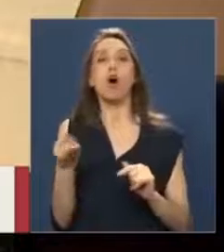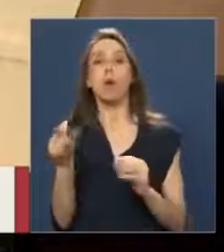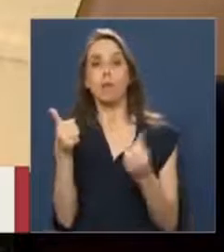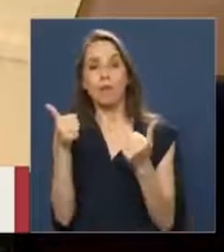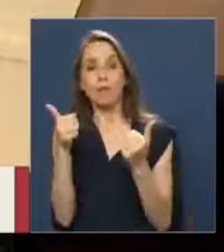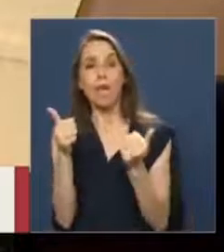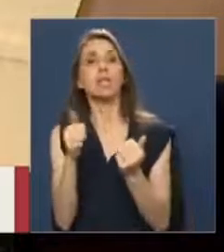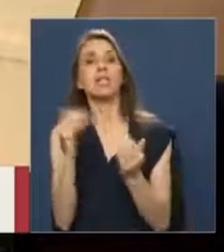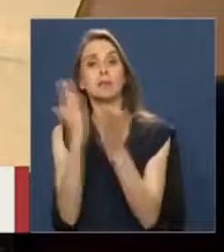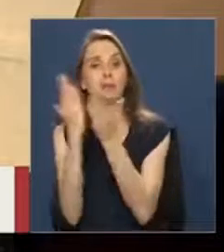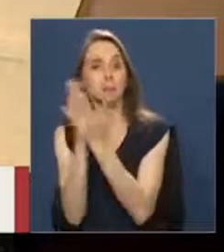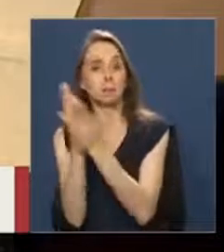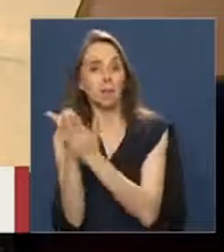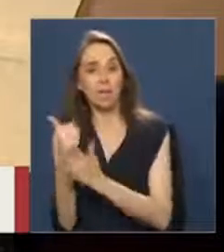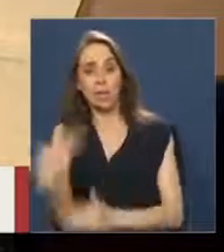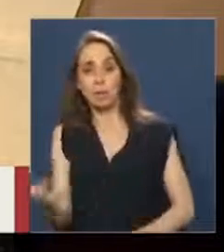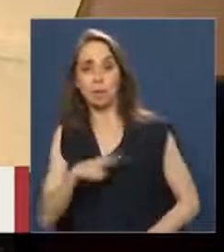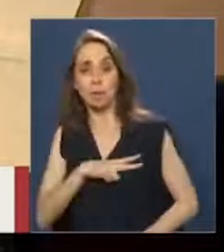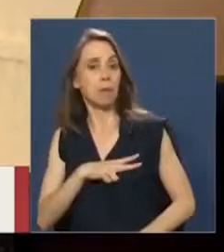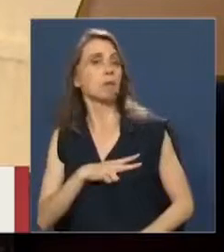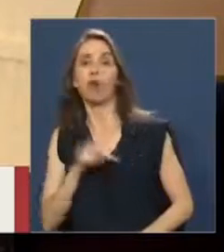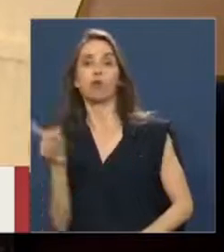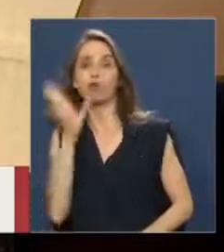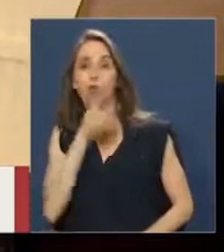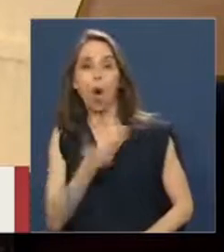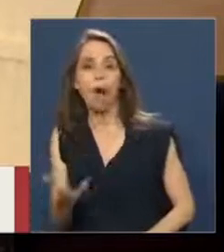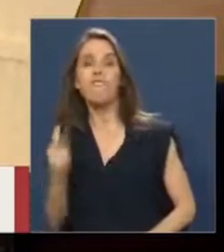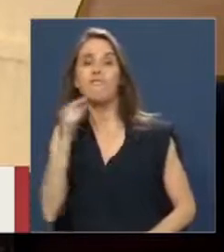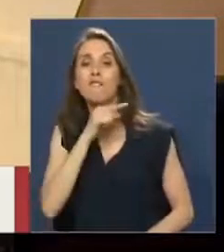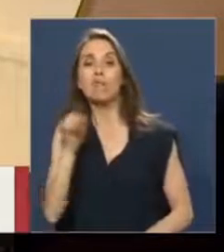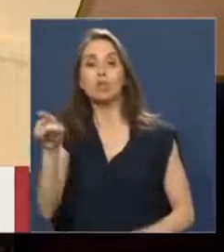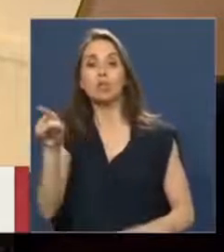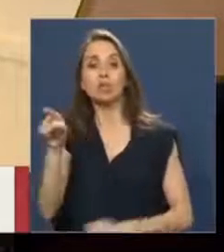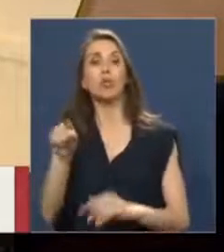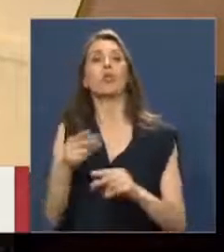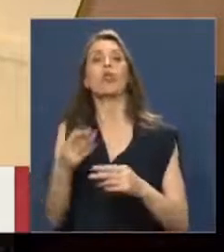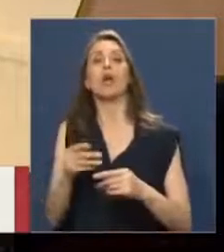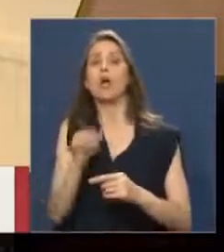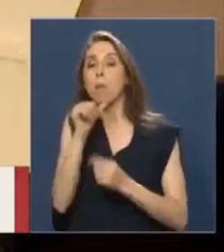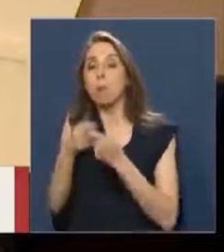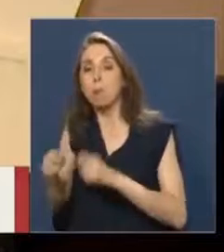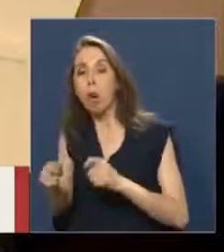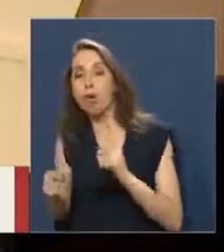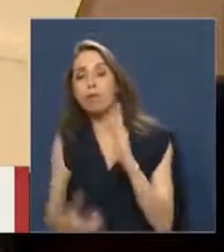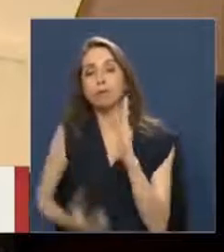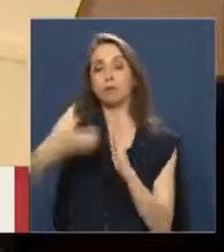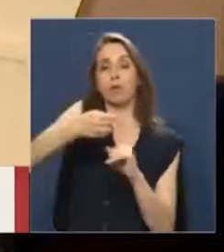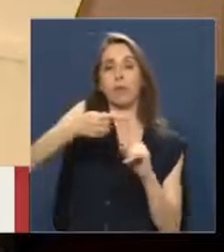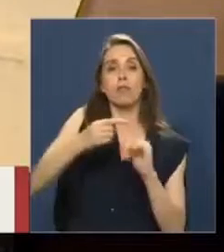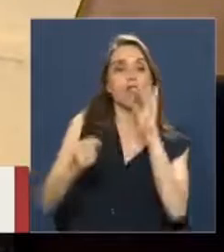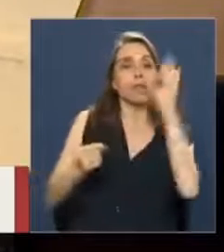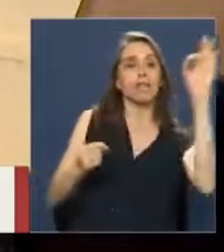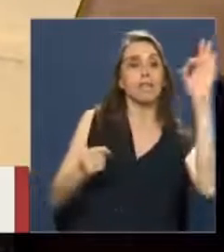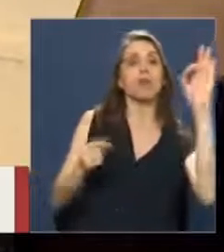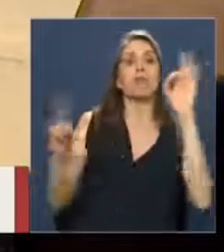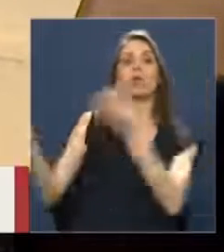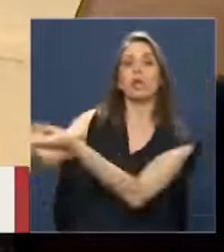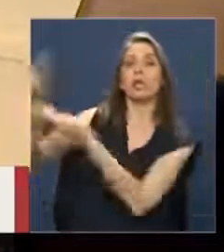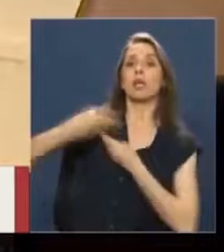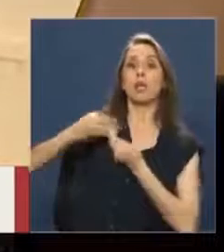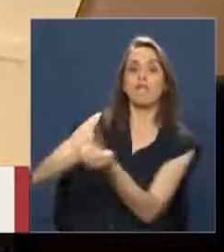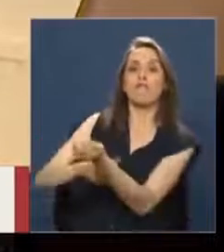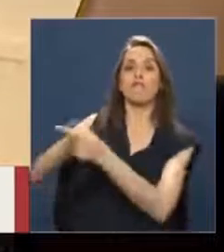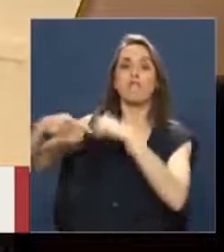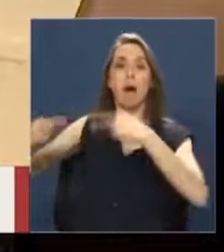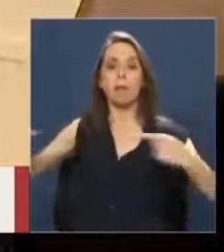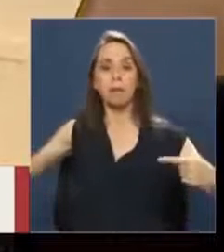existe, es falsa. El ascenso social es en base a la herencia. Y esa desigualdad hoy es la que hace